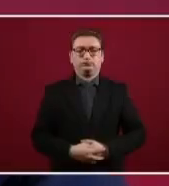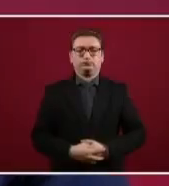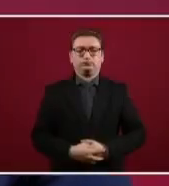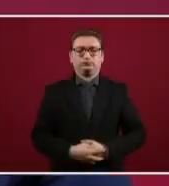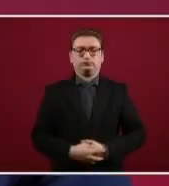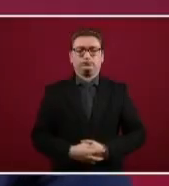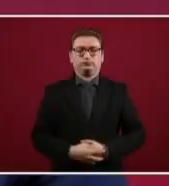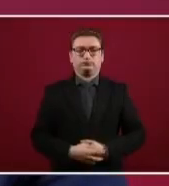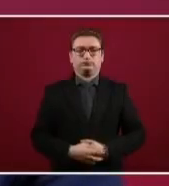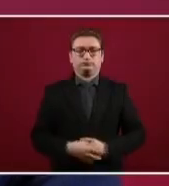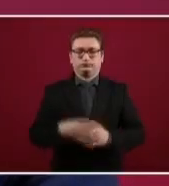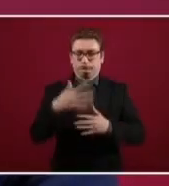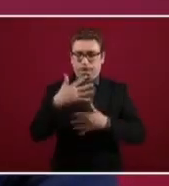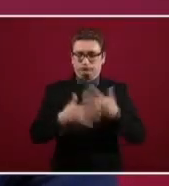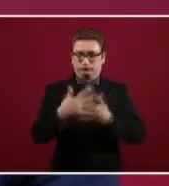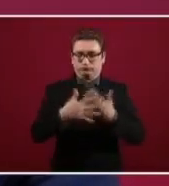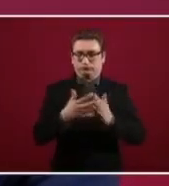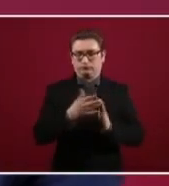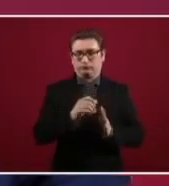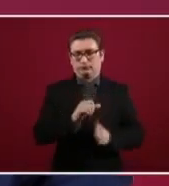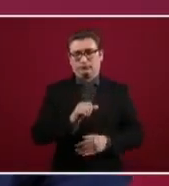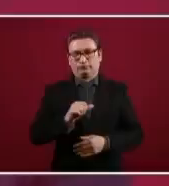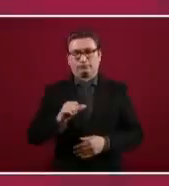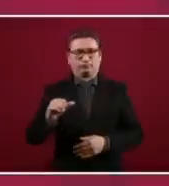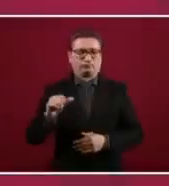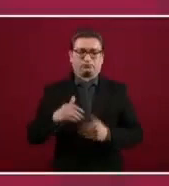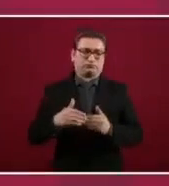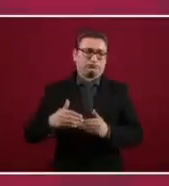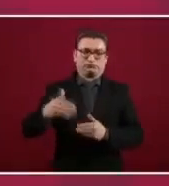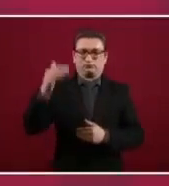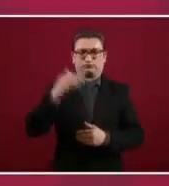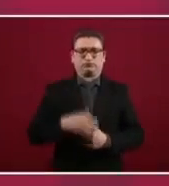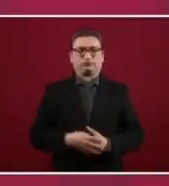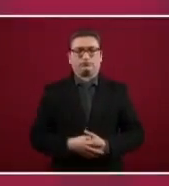de 15 adelante